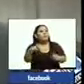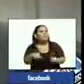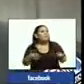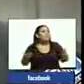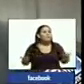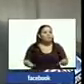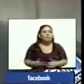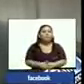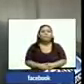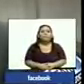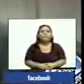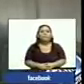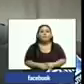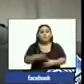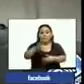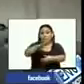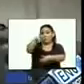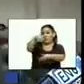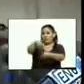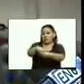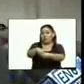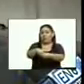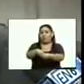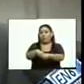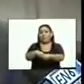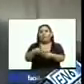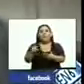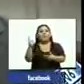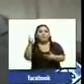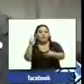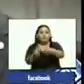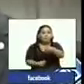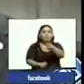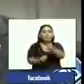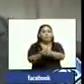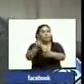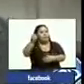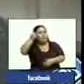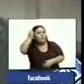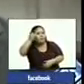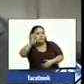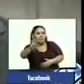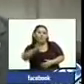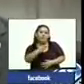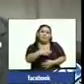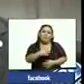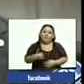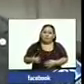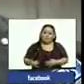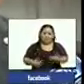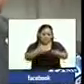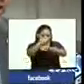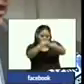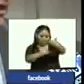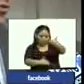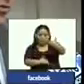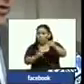incluir que no ha sido tomado en cuenta la posición del Ejecutivo. No podemos tampoco